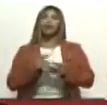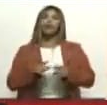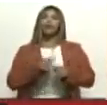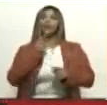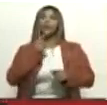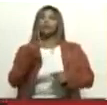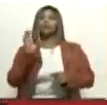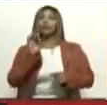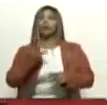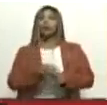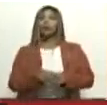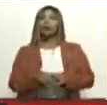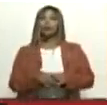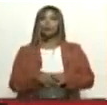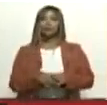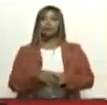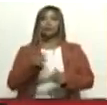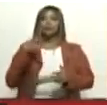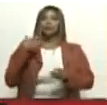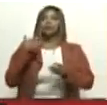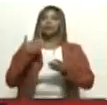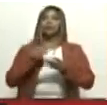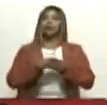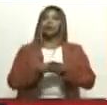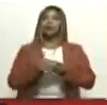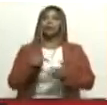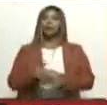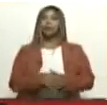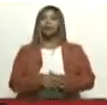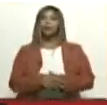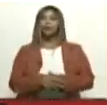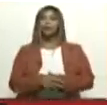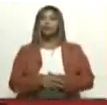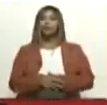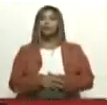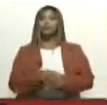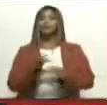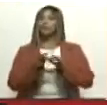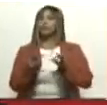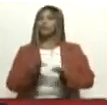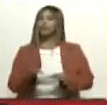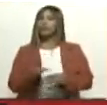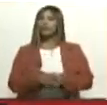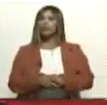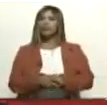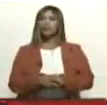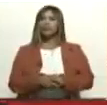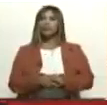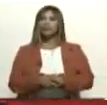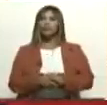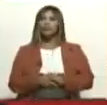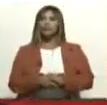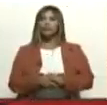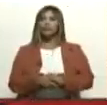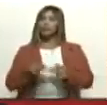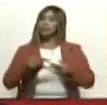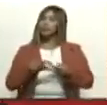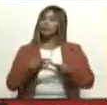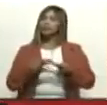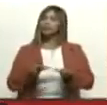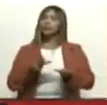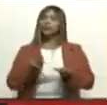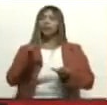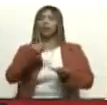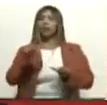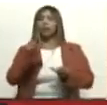Caracas, de un tiempo, de este tiempo, y de una manera que invita a la